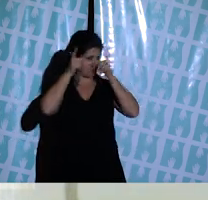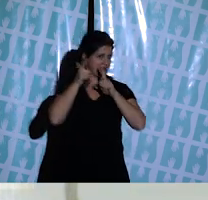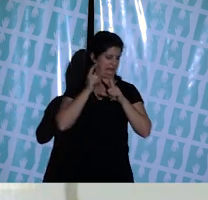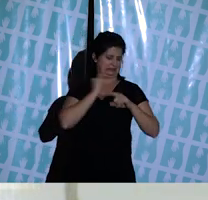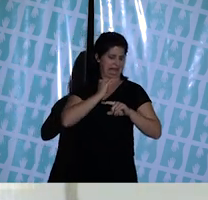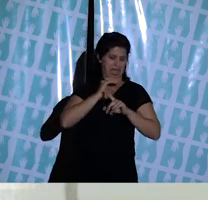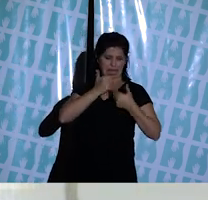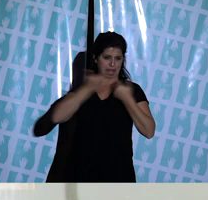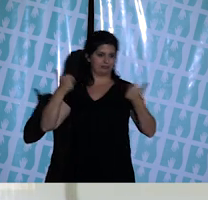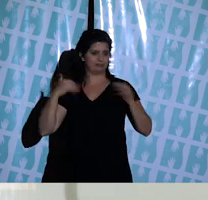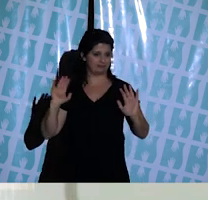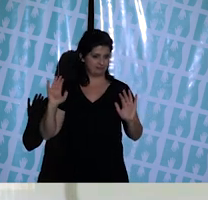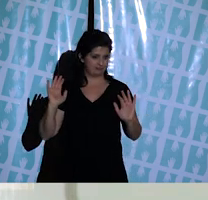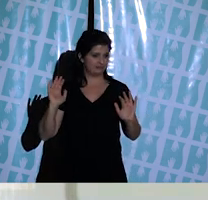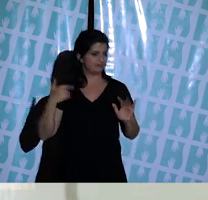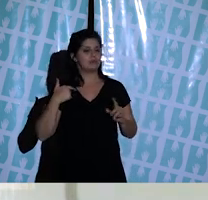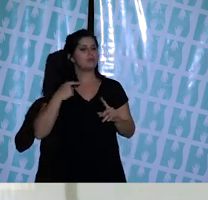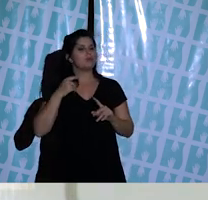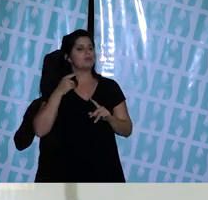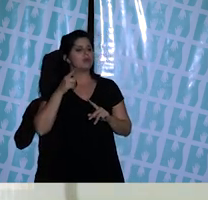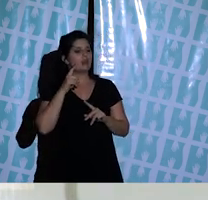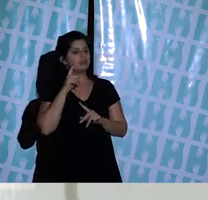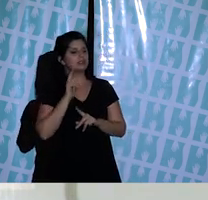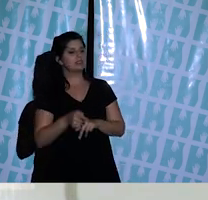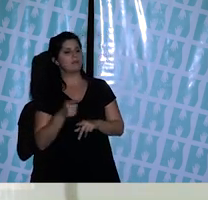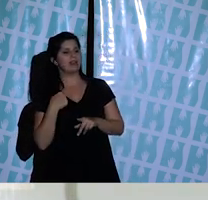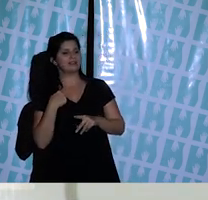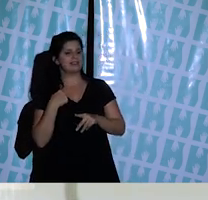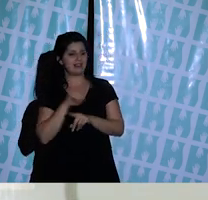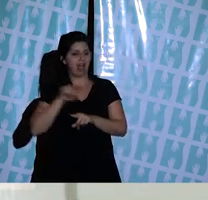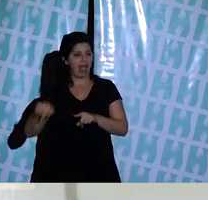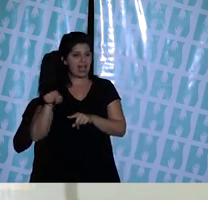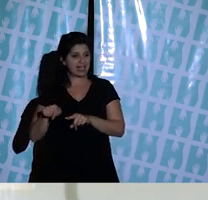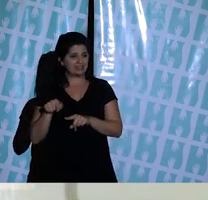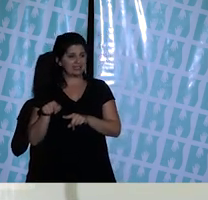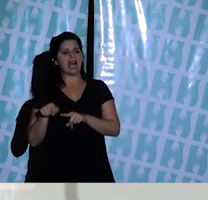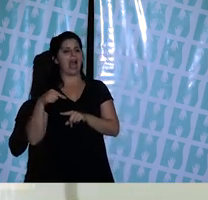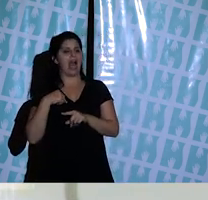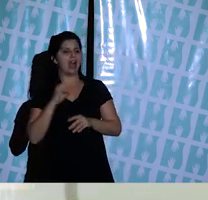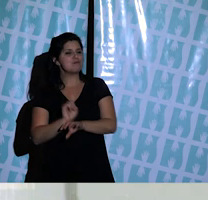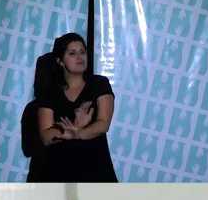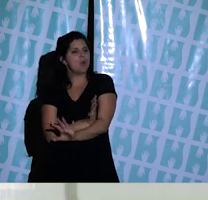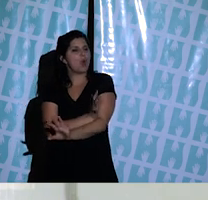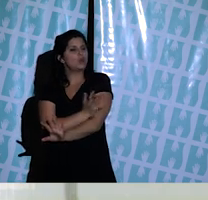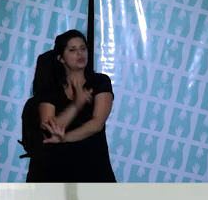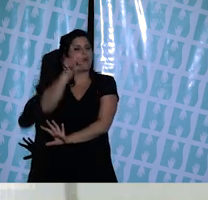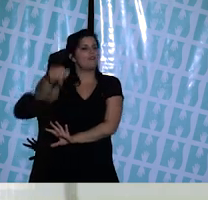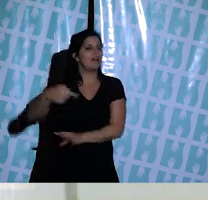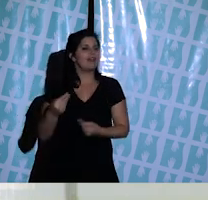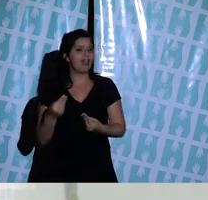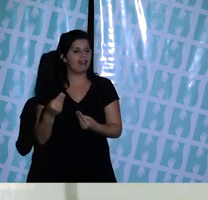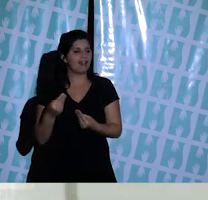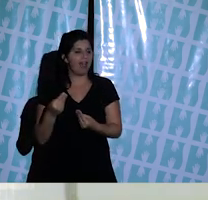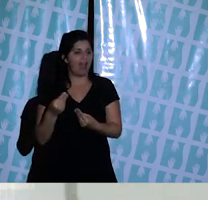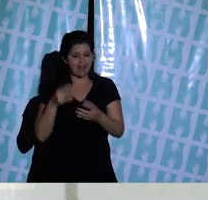Y que, de alguna manera, que estados emocionales van a activar